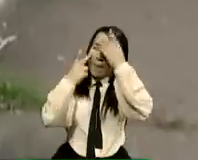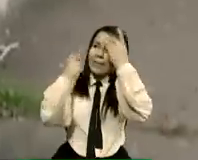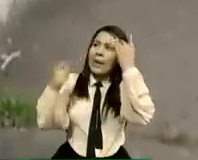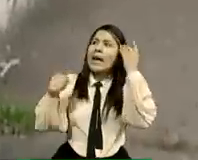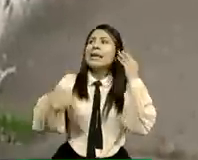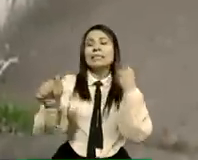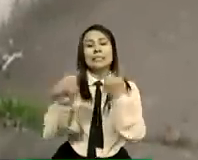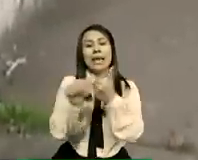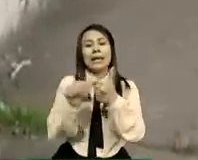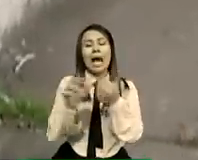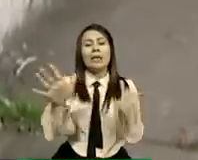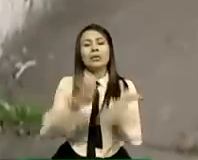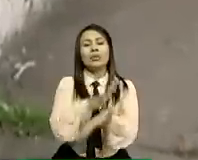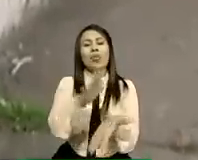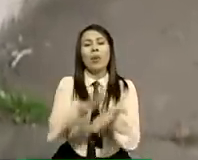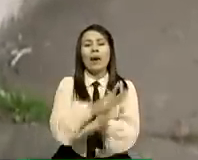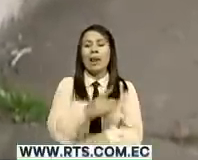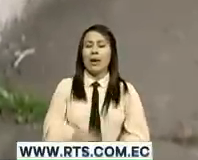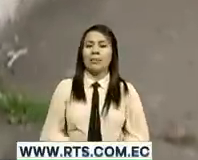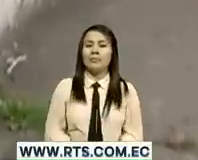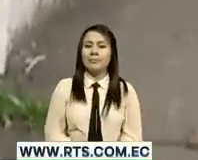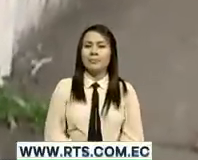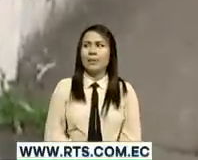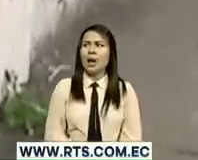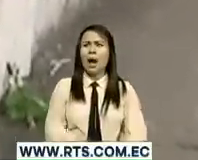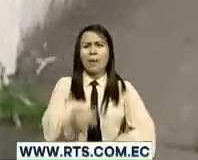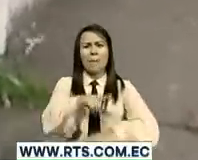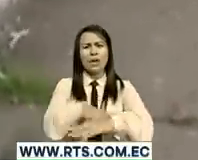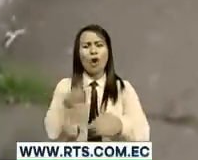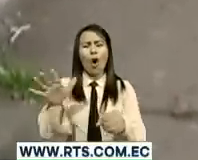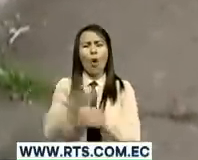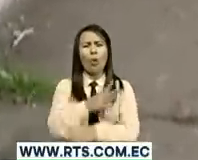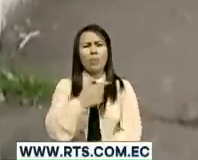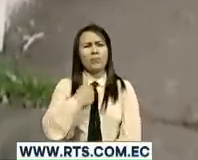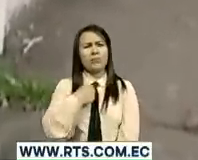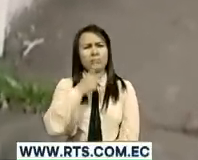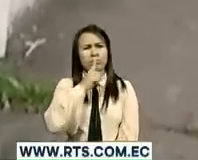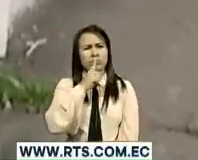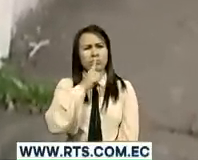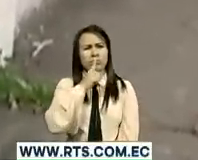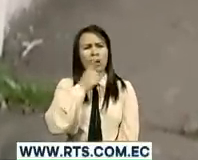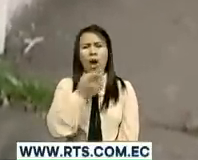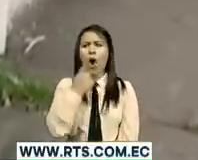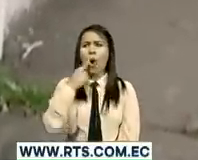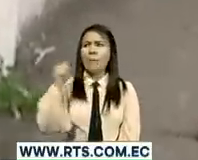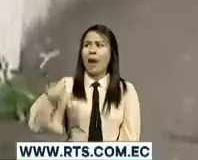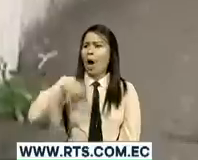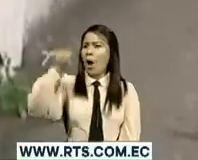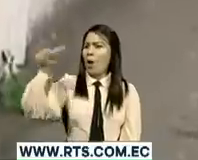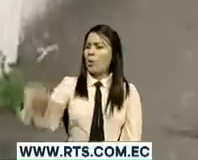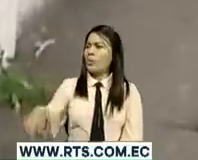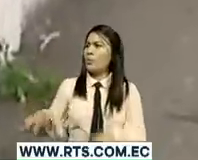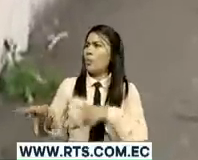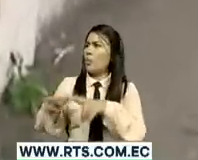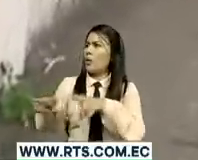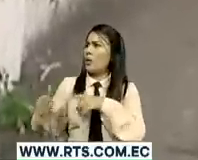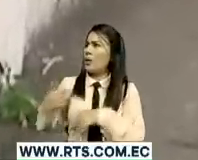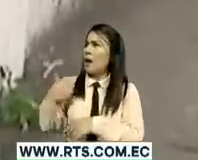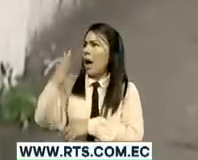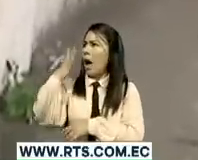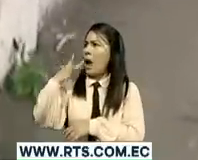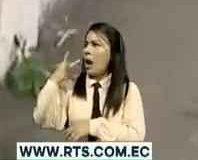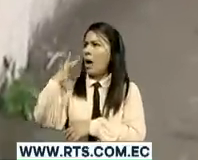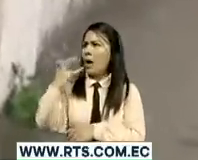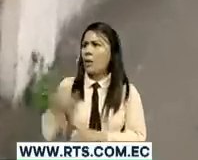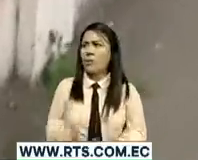queda ahí. Me encuentro el baño ocupado y se han metido el aire, lo encuentro en el otro lado. En el otro lado y como